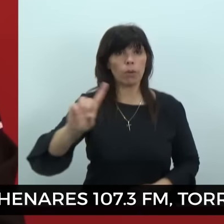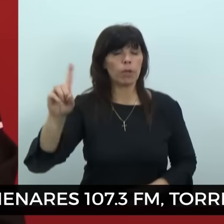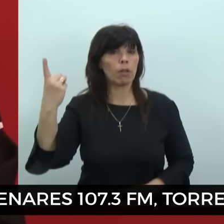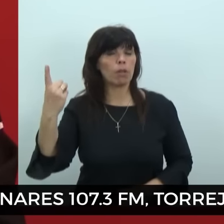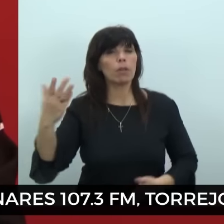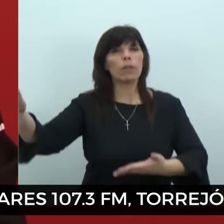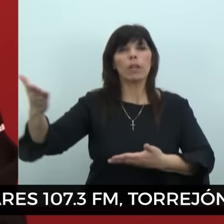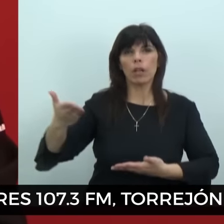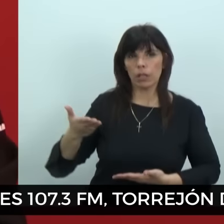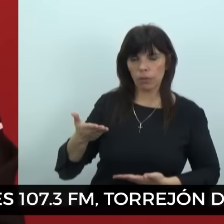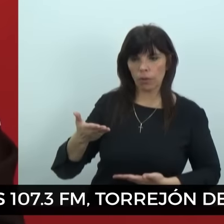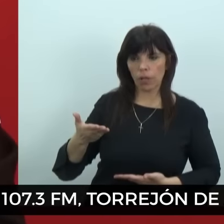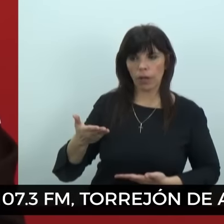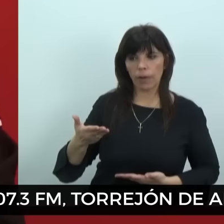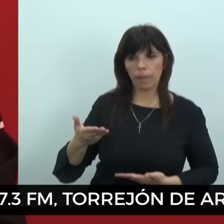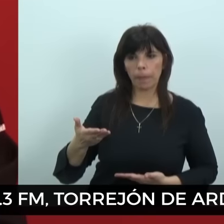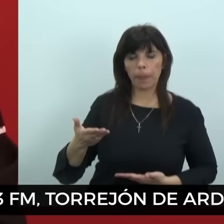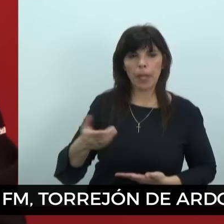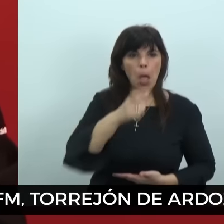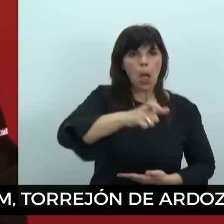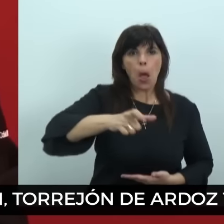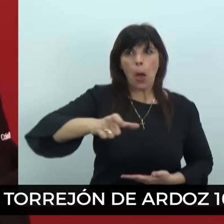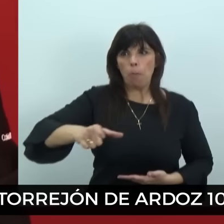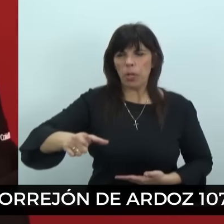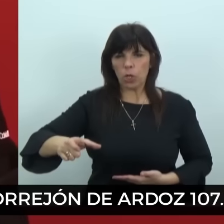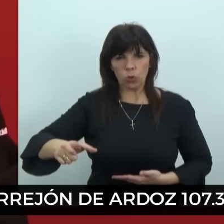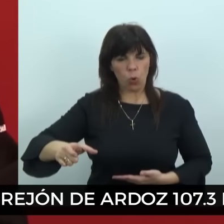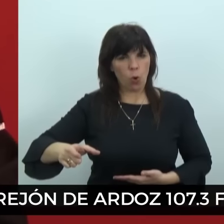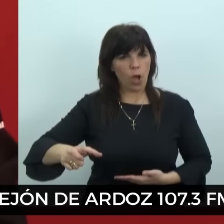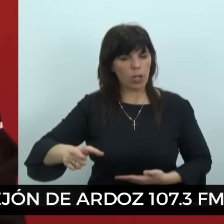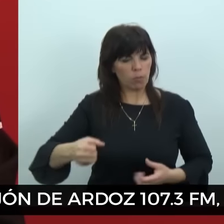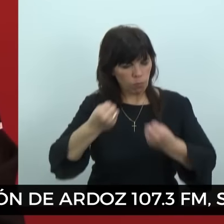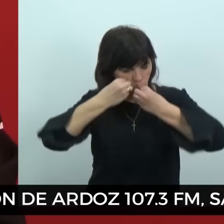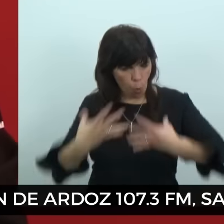ayudan a juntarte con los campeones de tu vida.